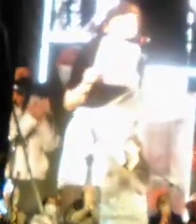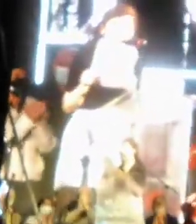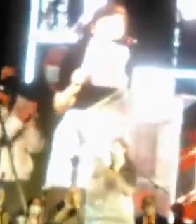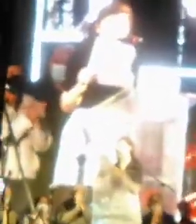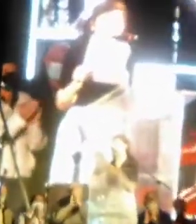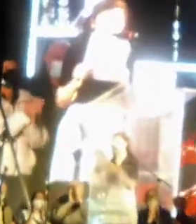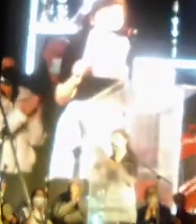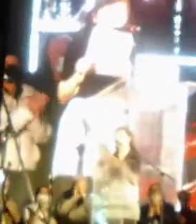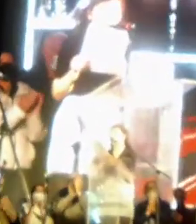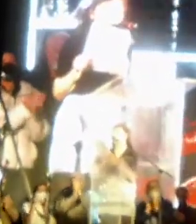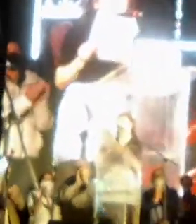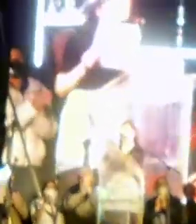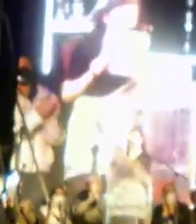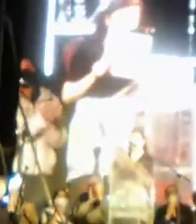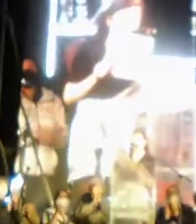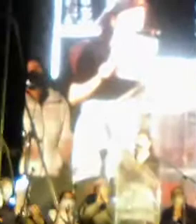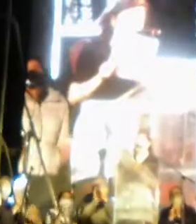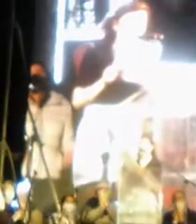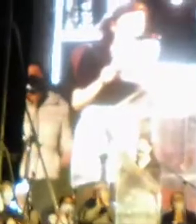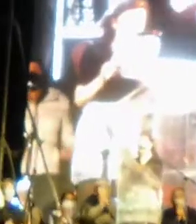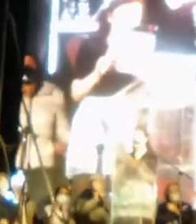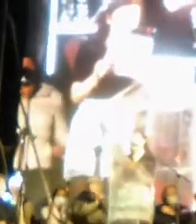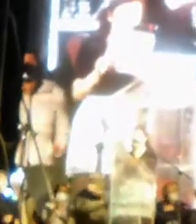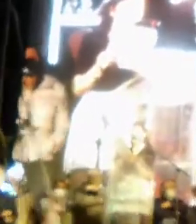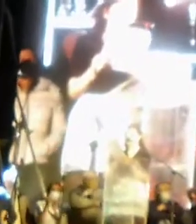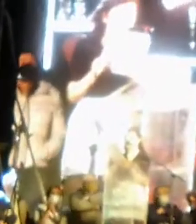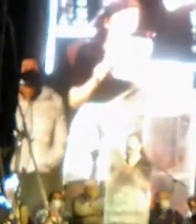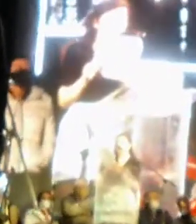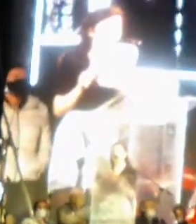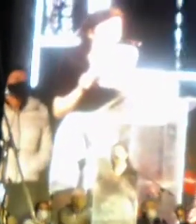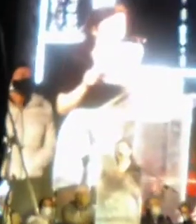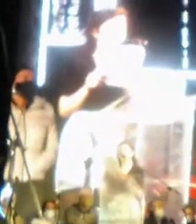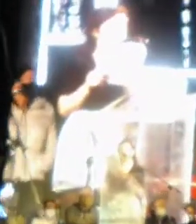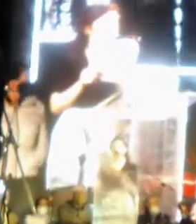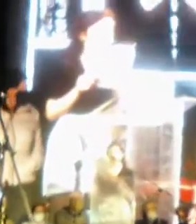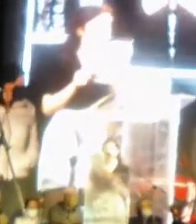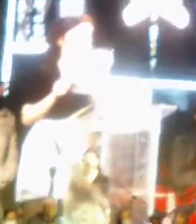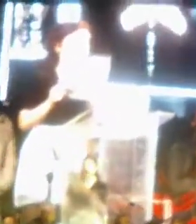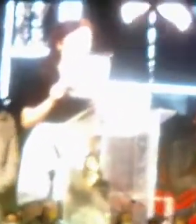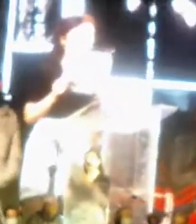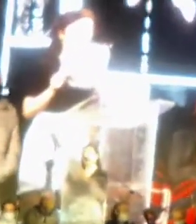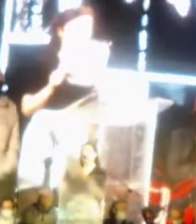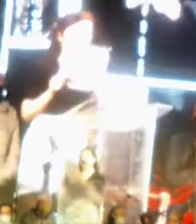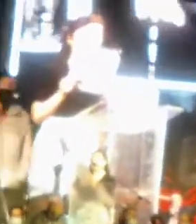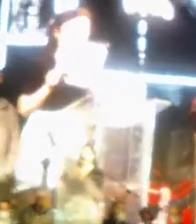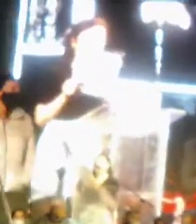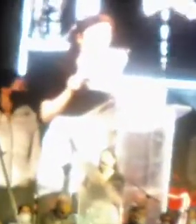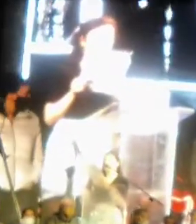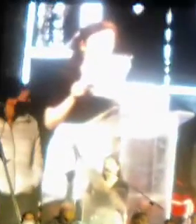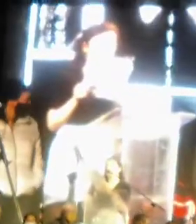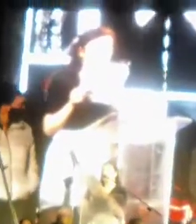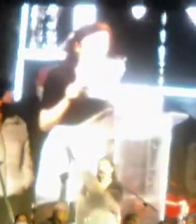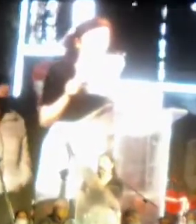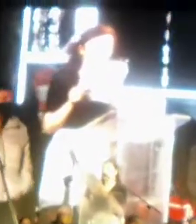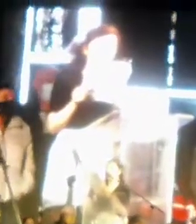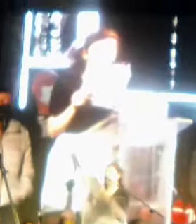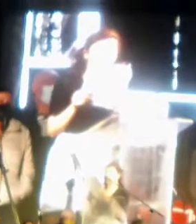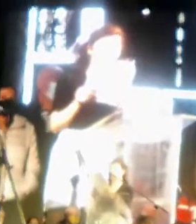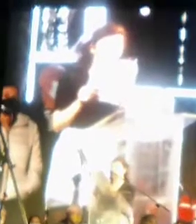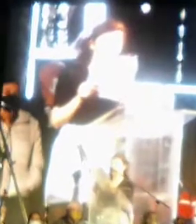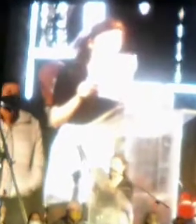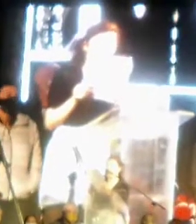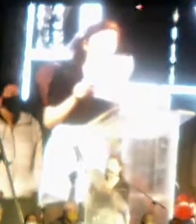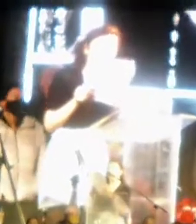qué estábamos distintos y distintas. Entre todas y todos, mano con mano, habíamos abierto un debate democrático sobre el